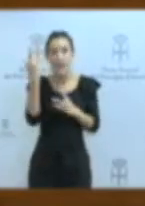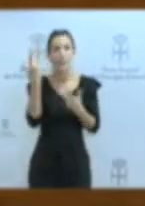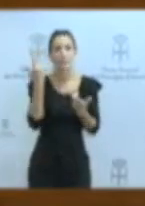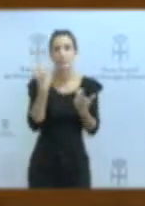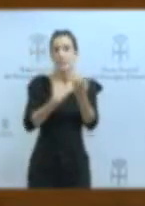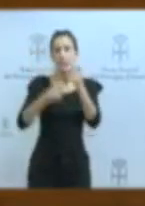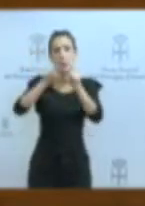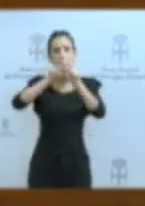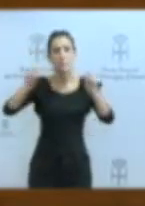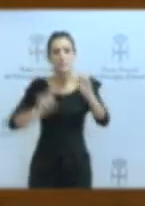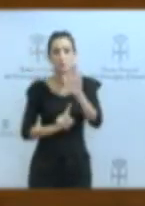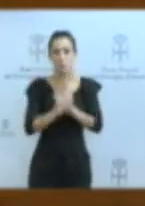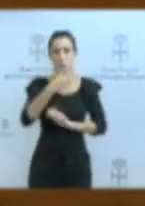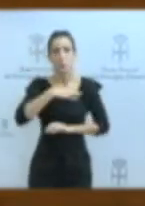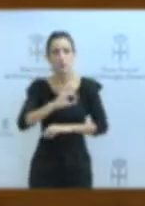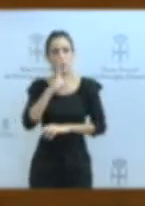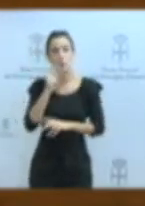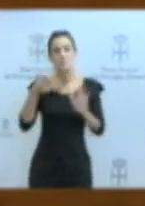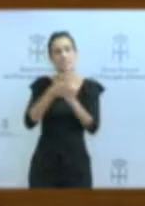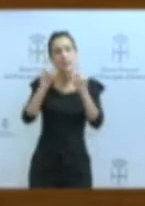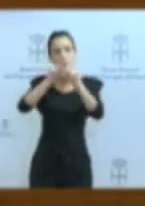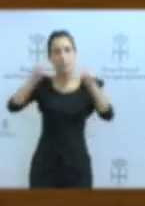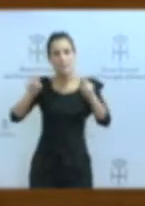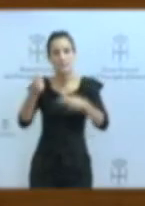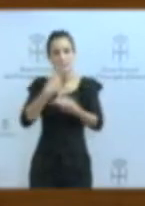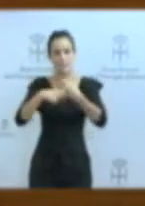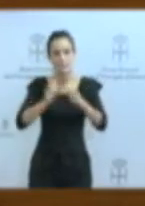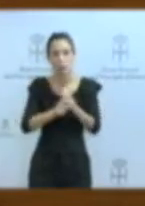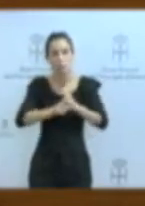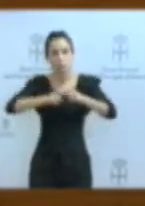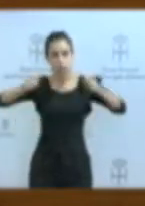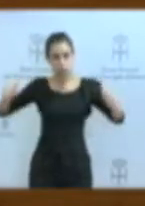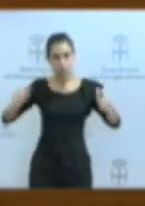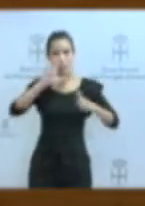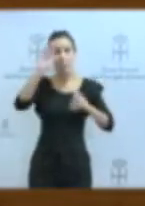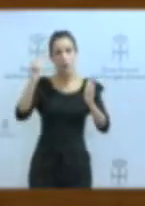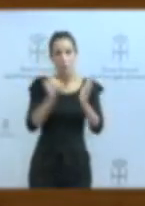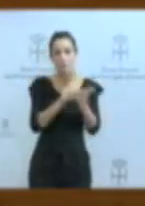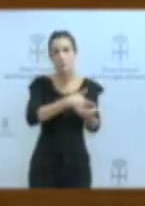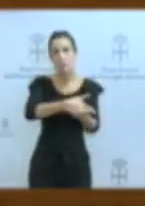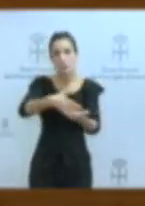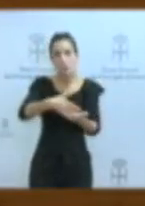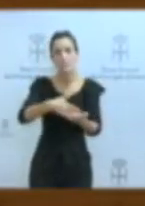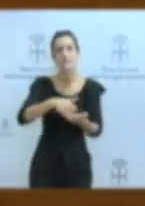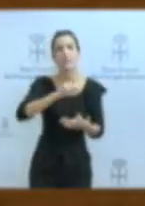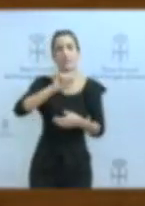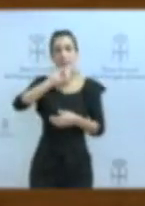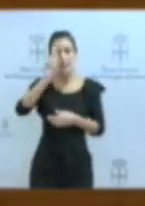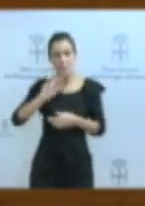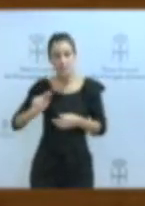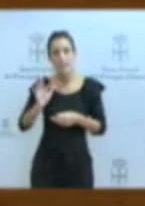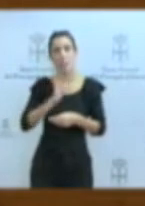ventas superiores, en este caso, a los 5.000 millones de libras. Estamos hablando de compañías con unos márgenes de beneficio